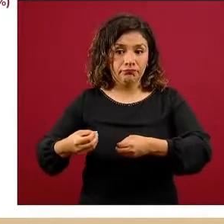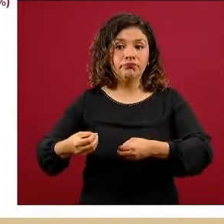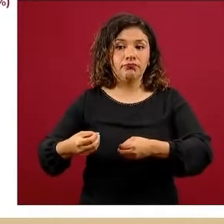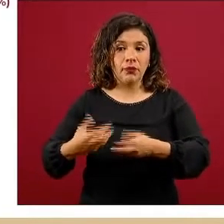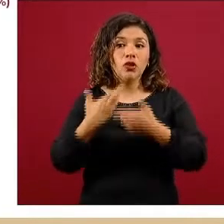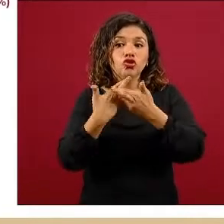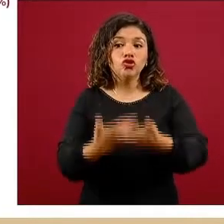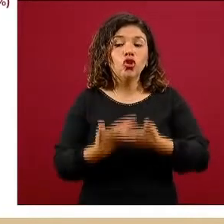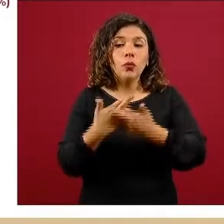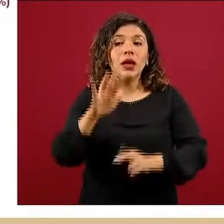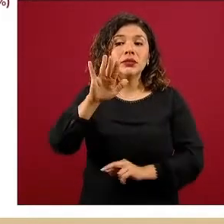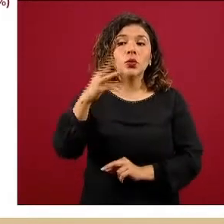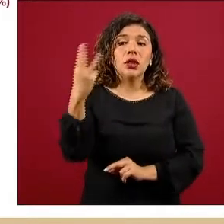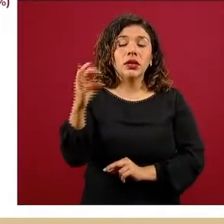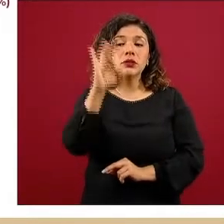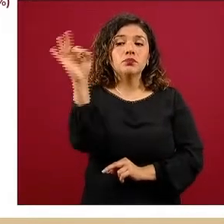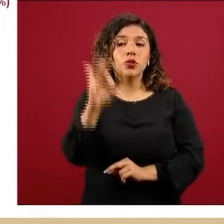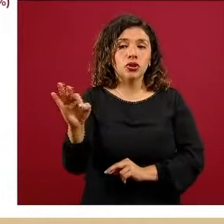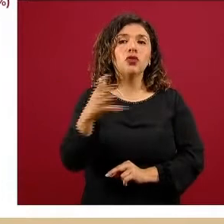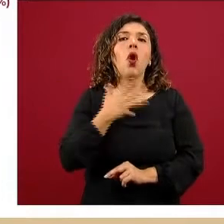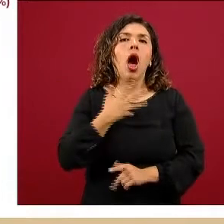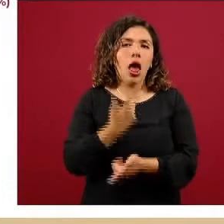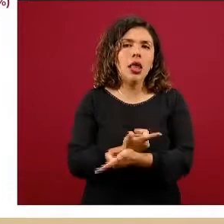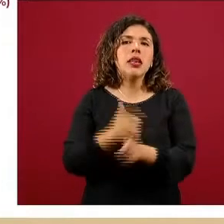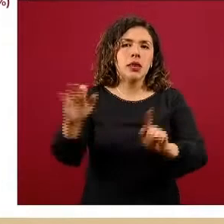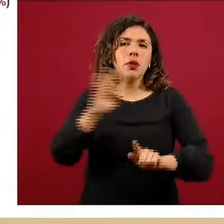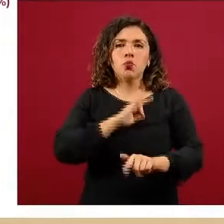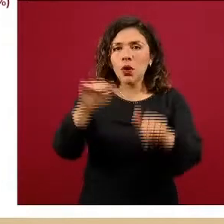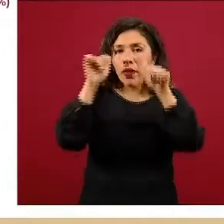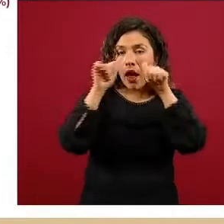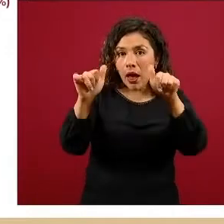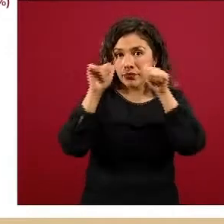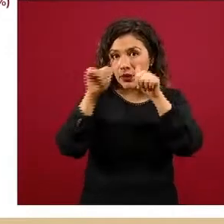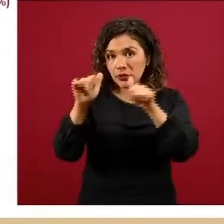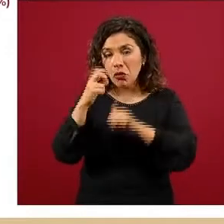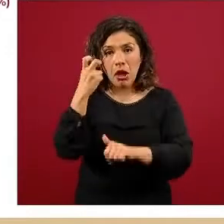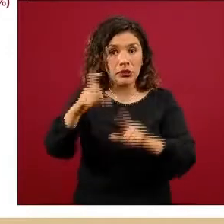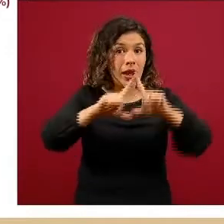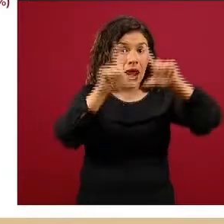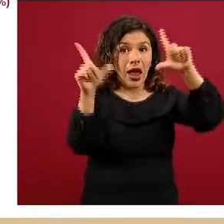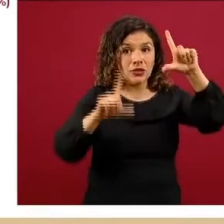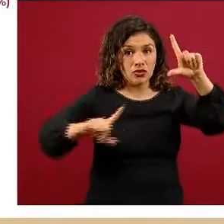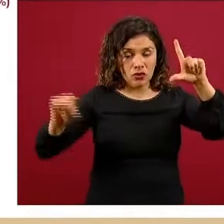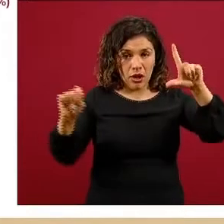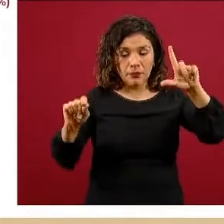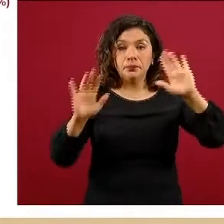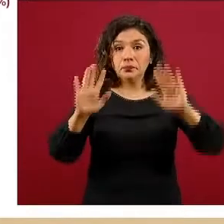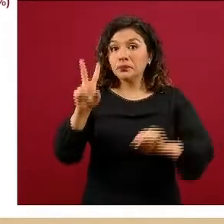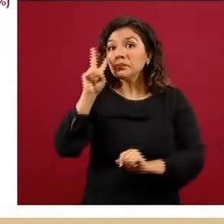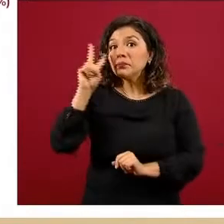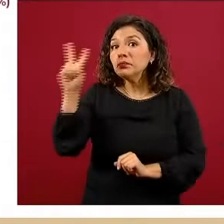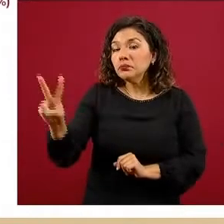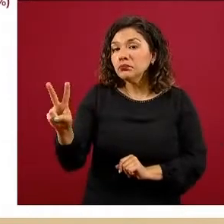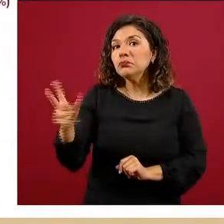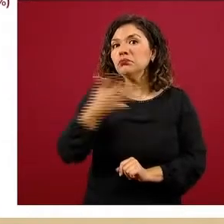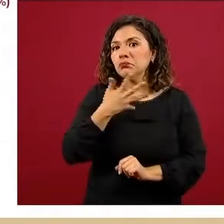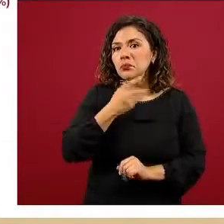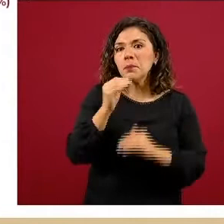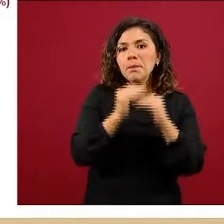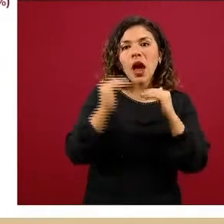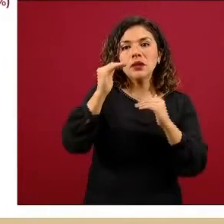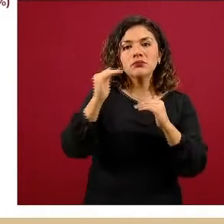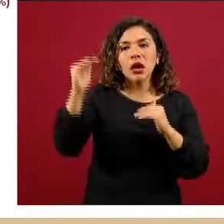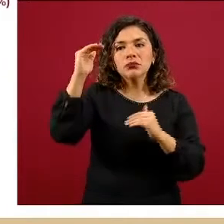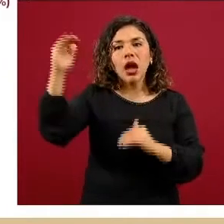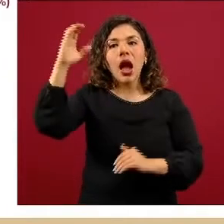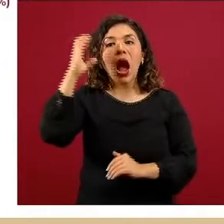el remanente 53% está disponible. Esto es un promedio nacional. Noten que hemos ido aumentando